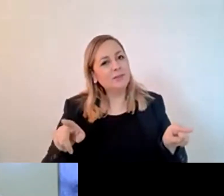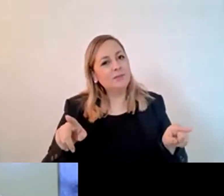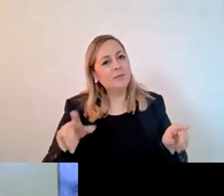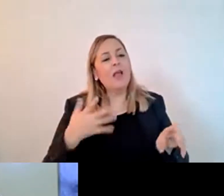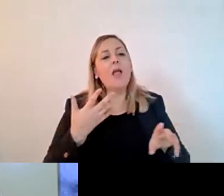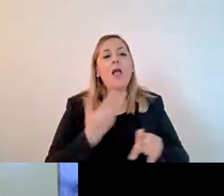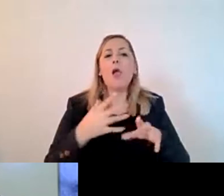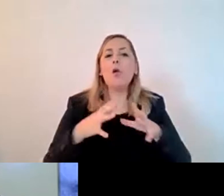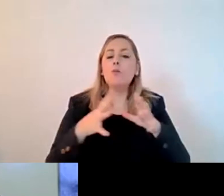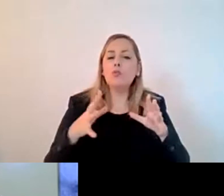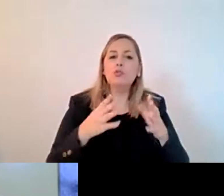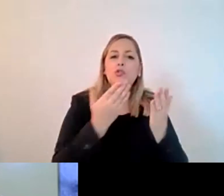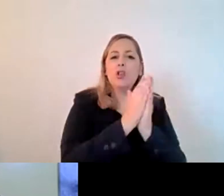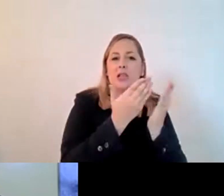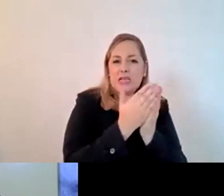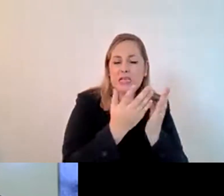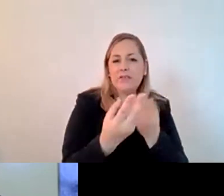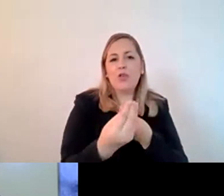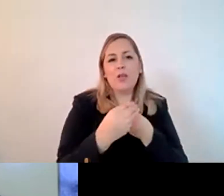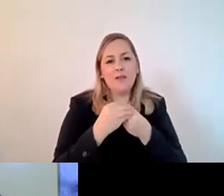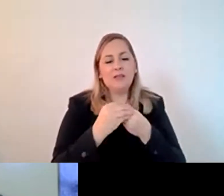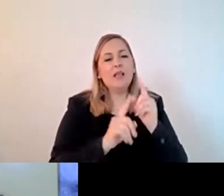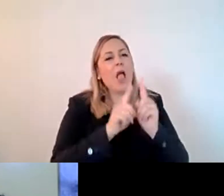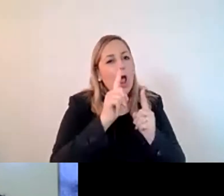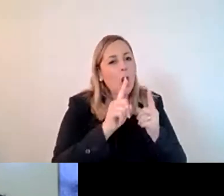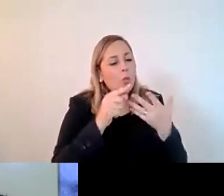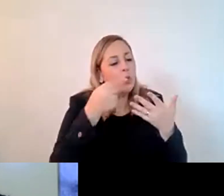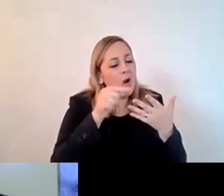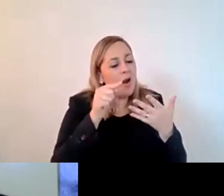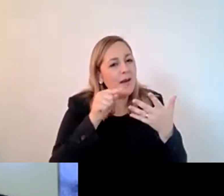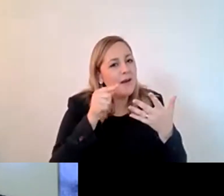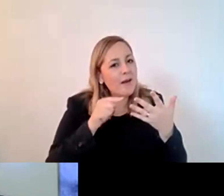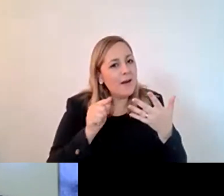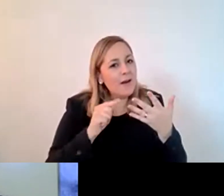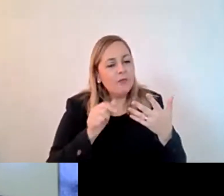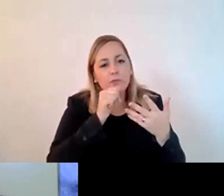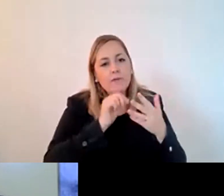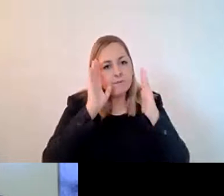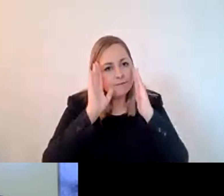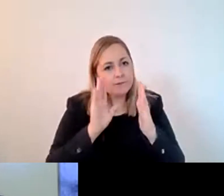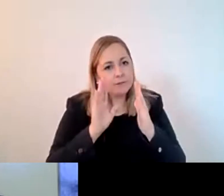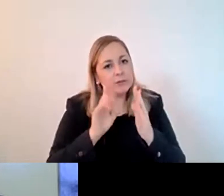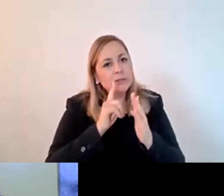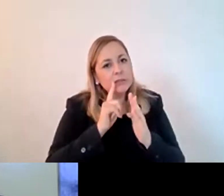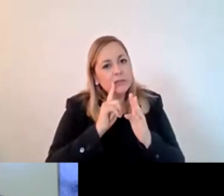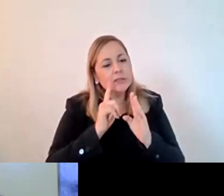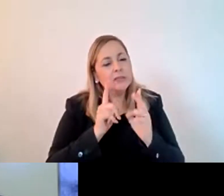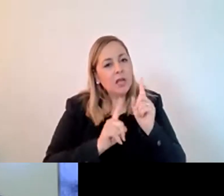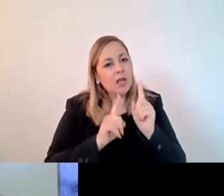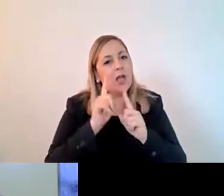textos que señalan que algunos de los rasgos del déficit atencional tendrían